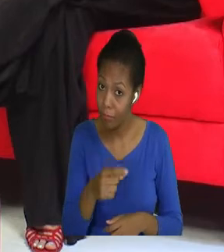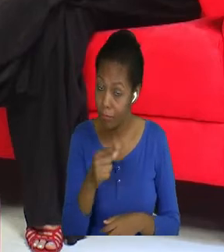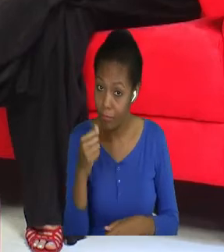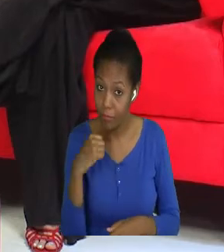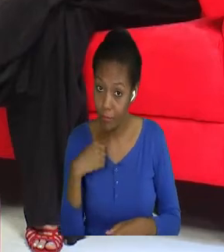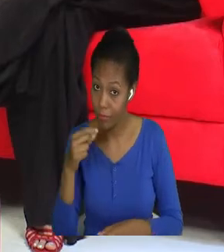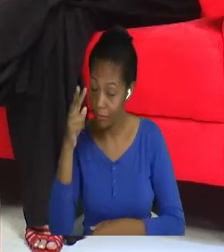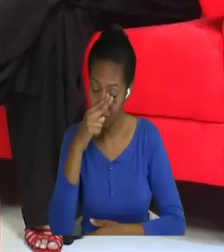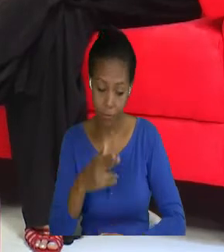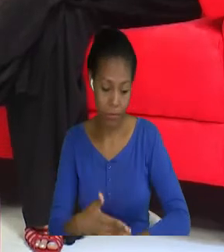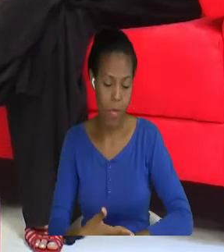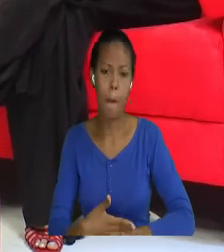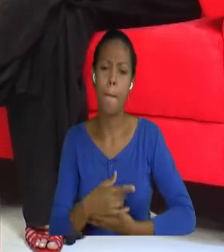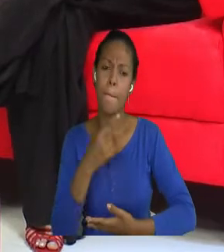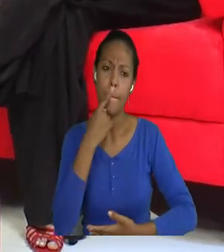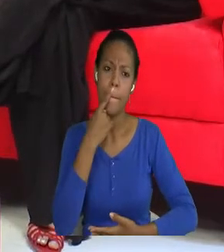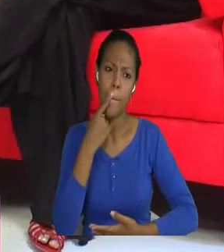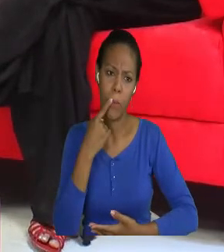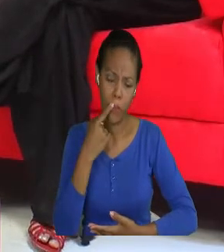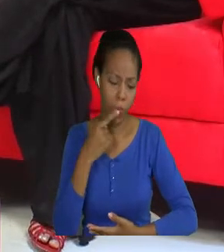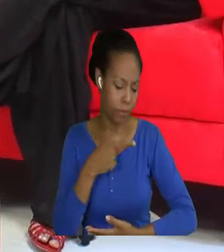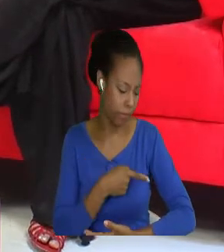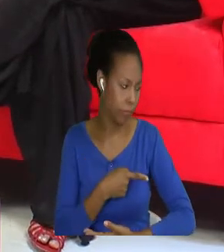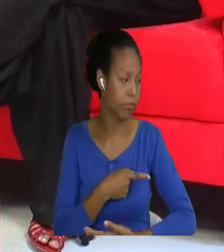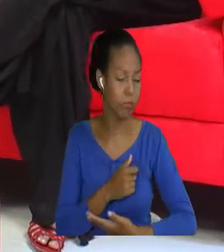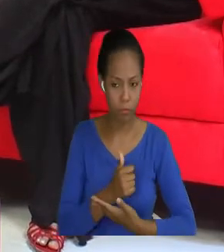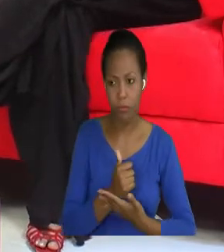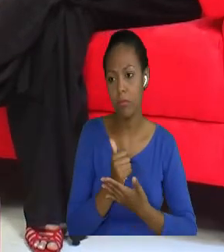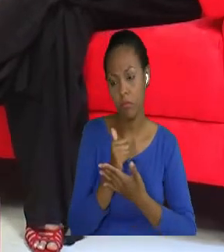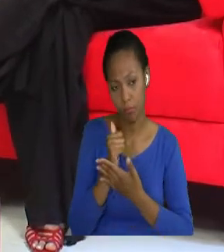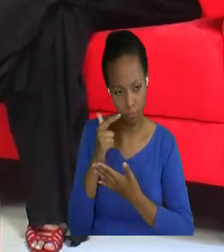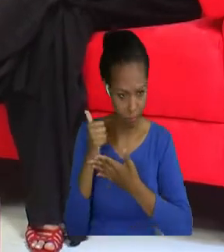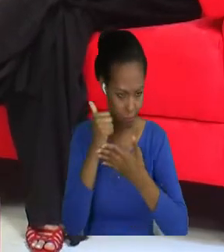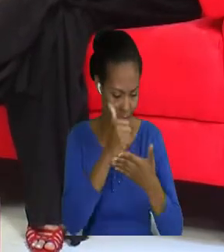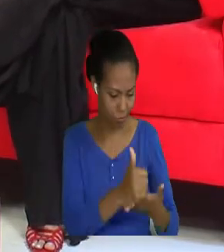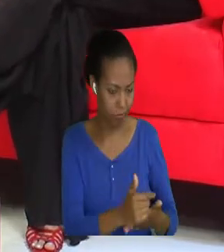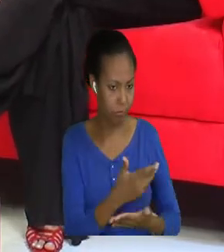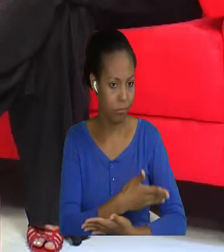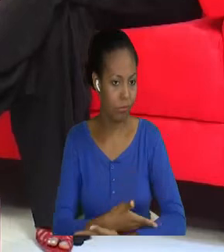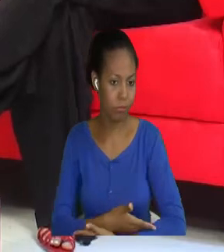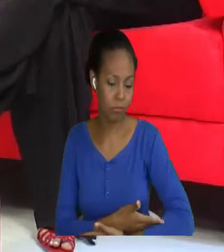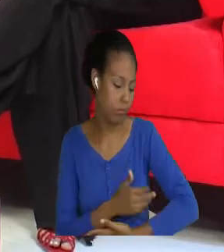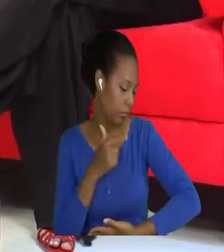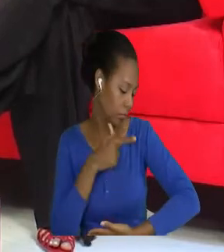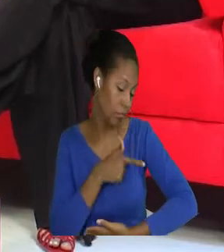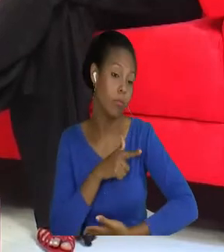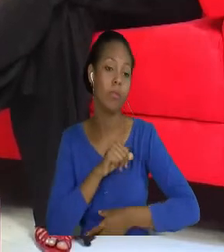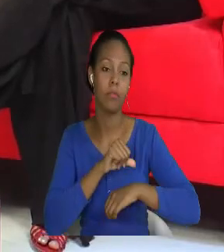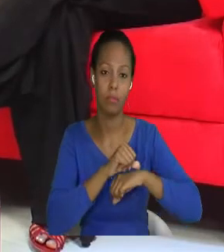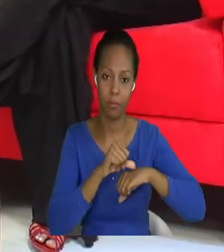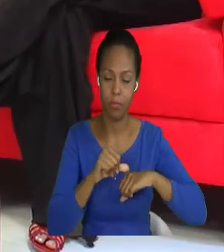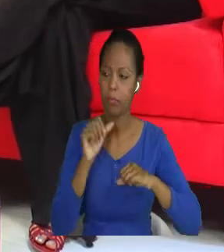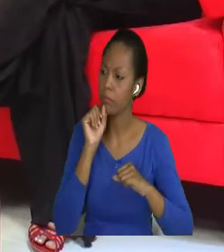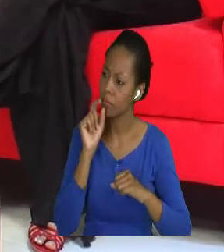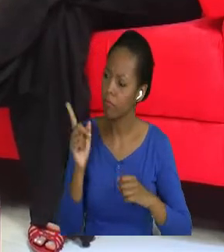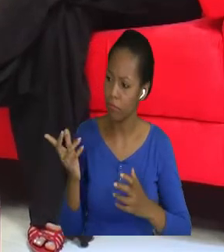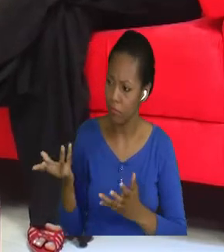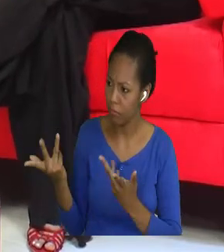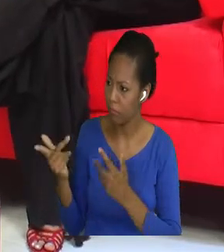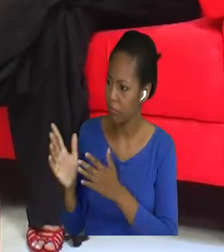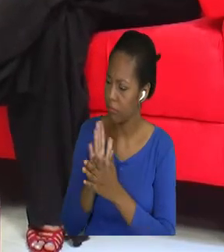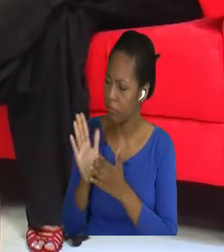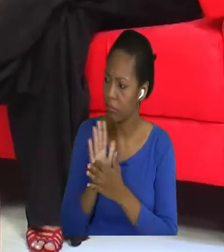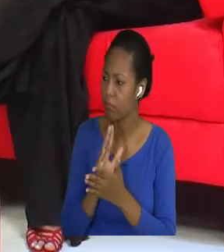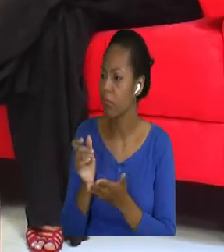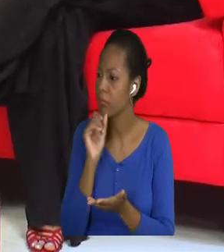paladar hendido y labio leporino. Pero bueno, Carlos, por favor, danos más información acerca de este tipo de cirugías, a